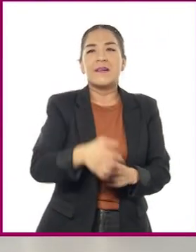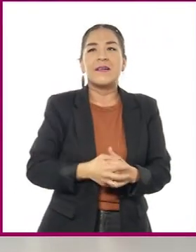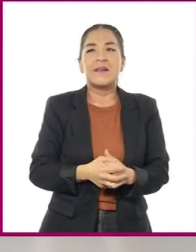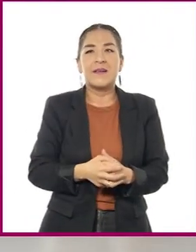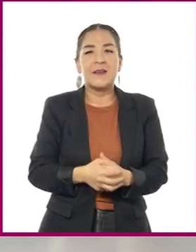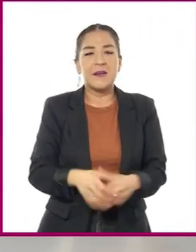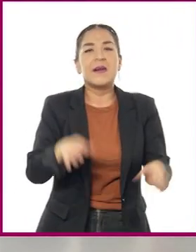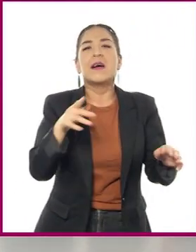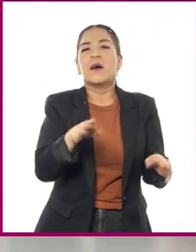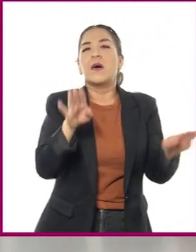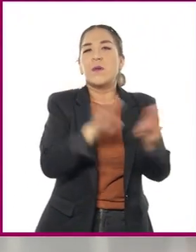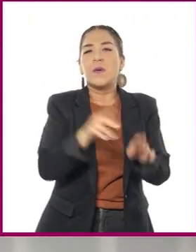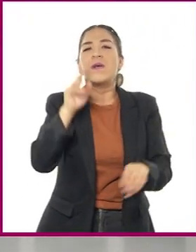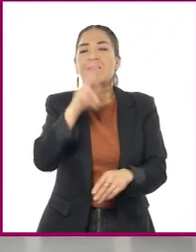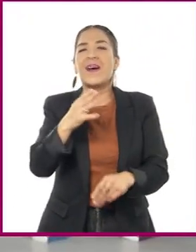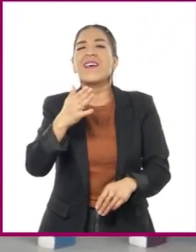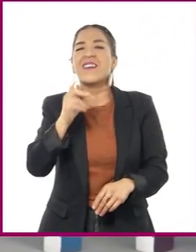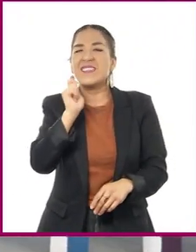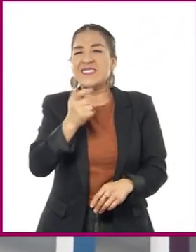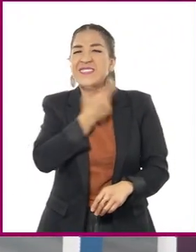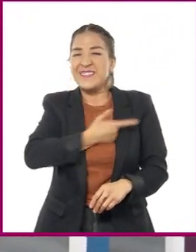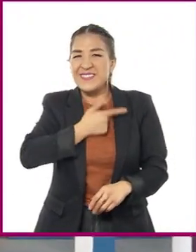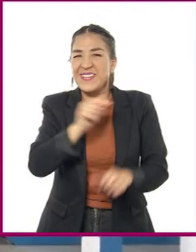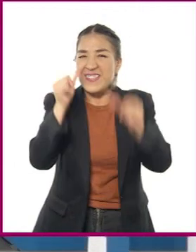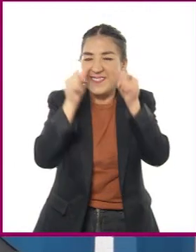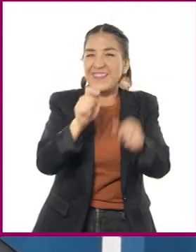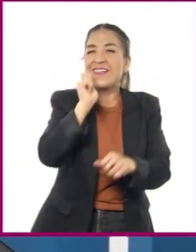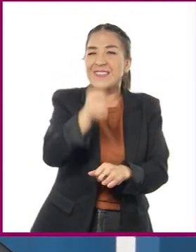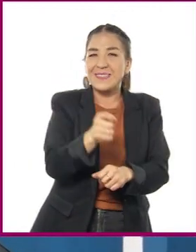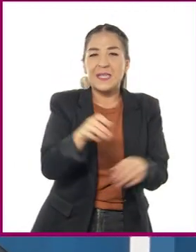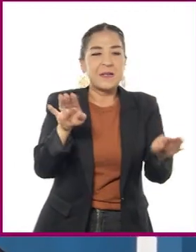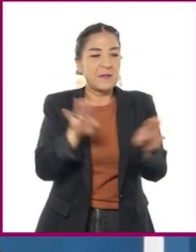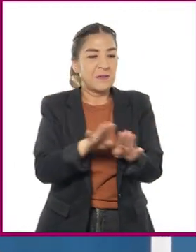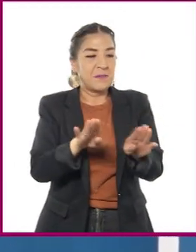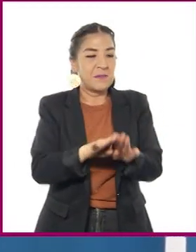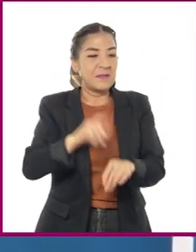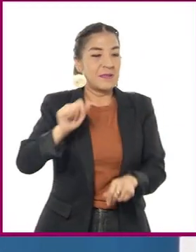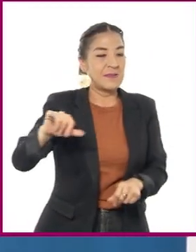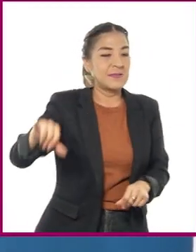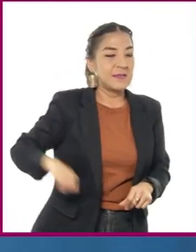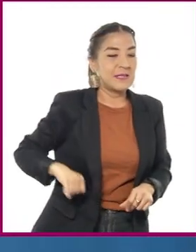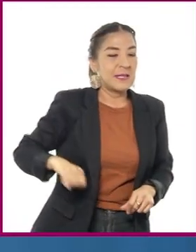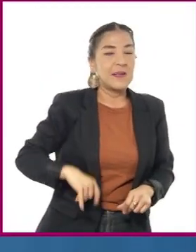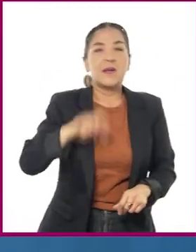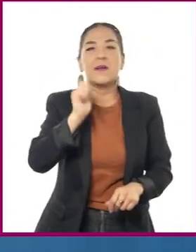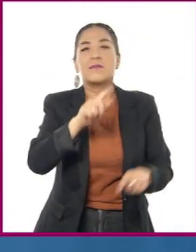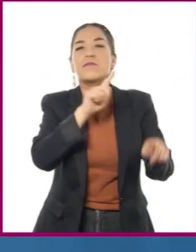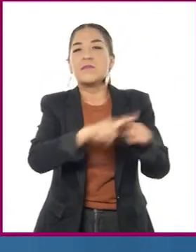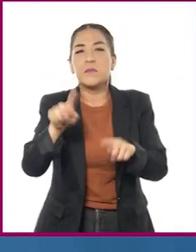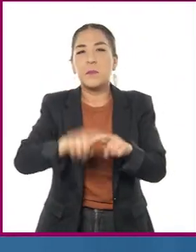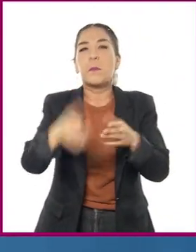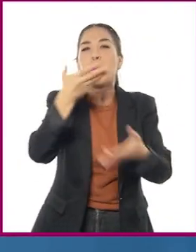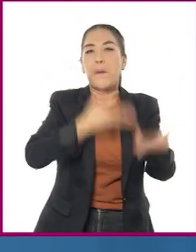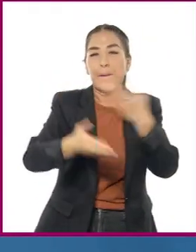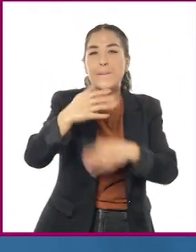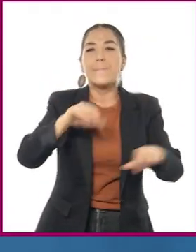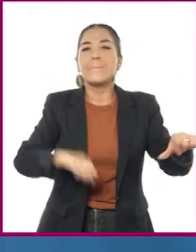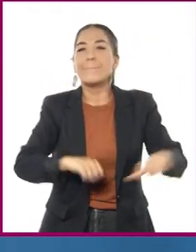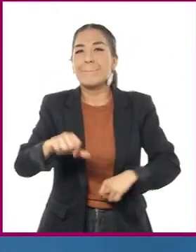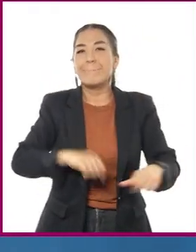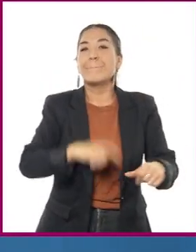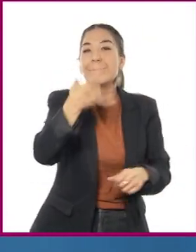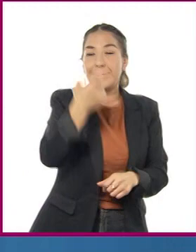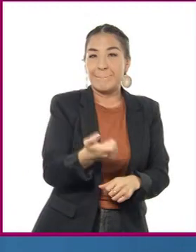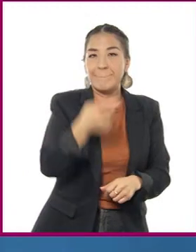participación. Lo que me llama la atención es que hace precisiones acerca de que en la distribución de las actividades